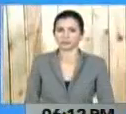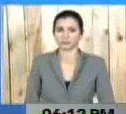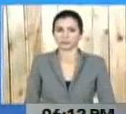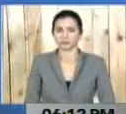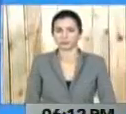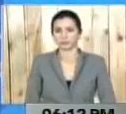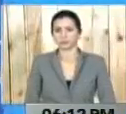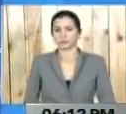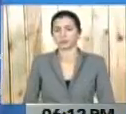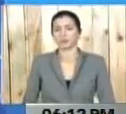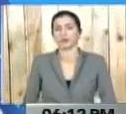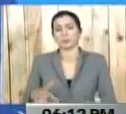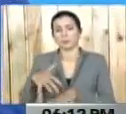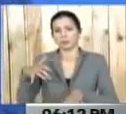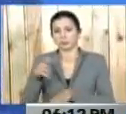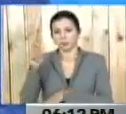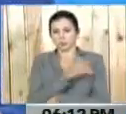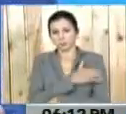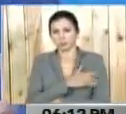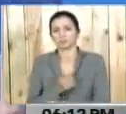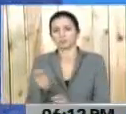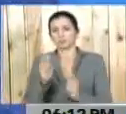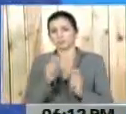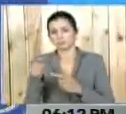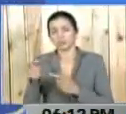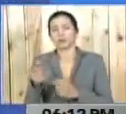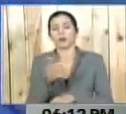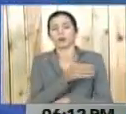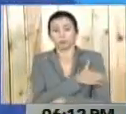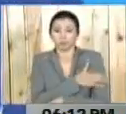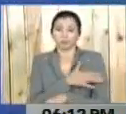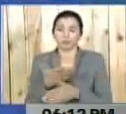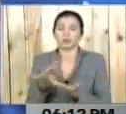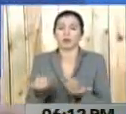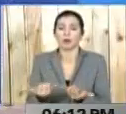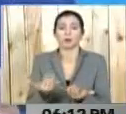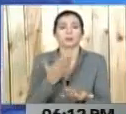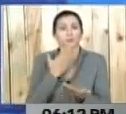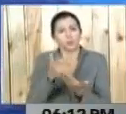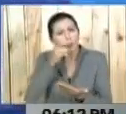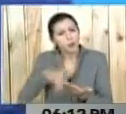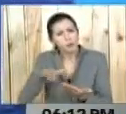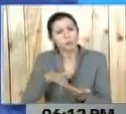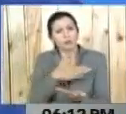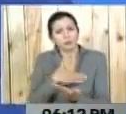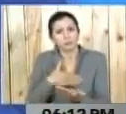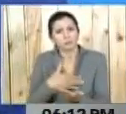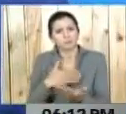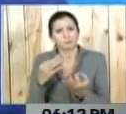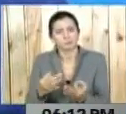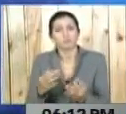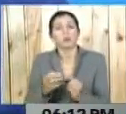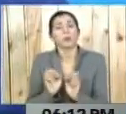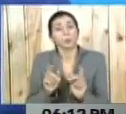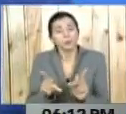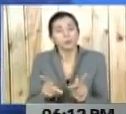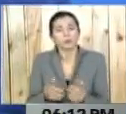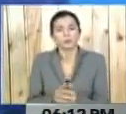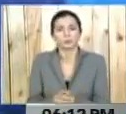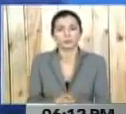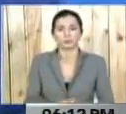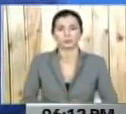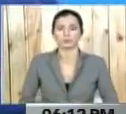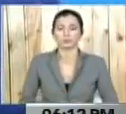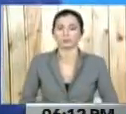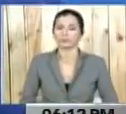terreno en el terreno de las soluciones, que es lo más importante, que en definitiva es el reclamo o la demanda que hace todo nuestro pueblo. Una oportunidad importante, creo que